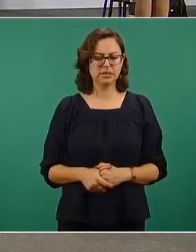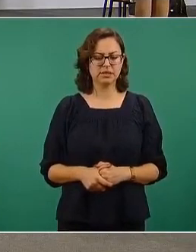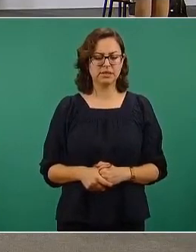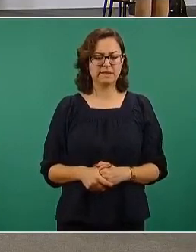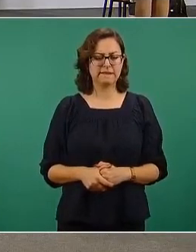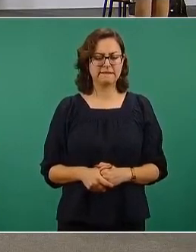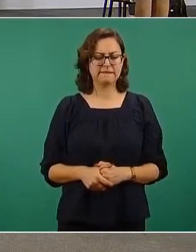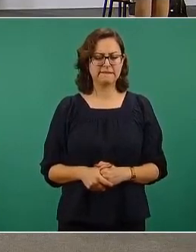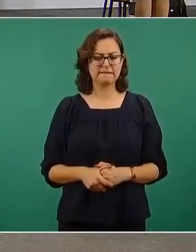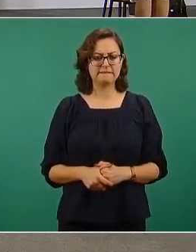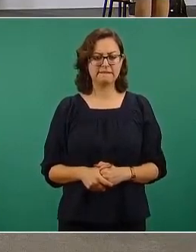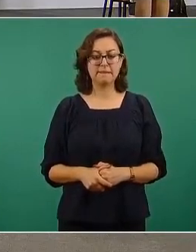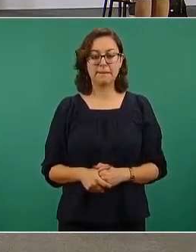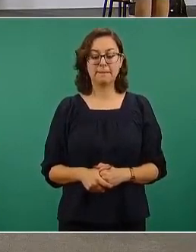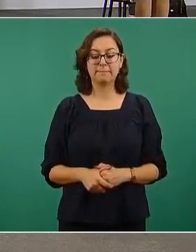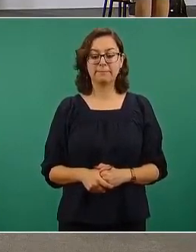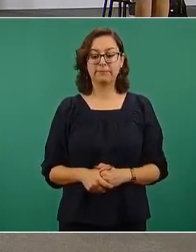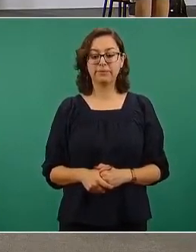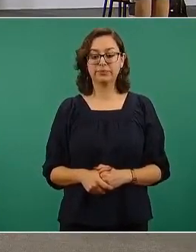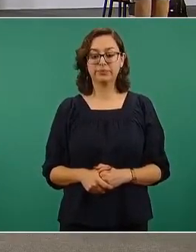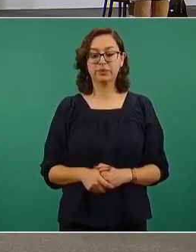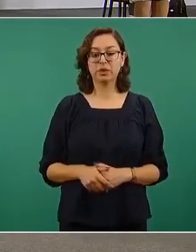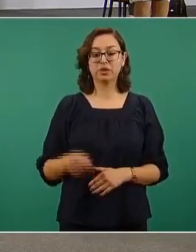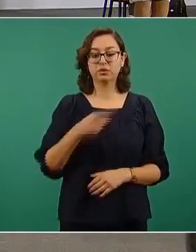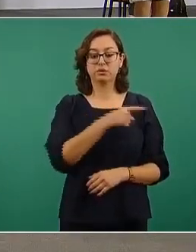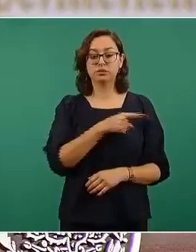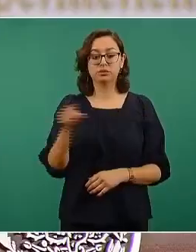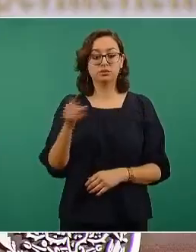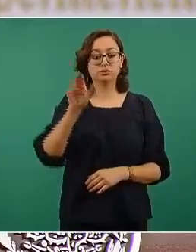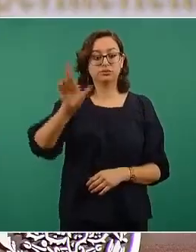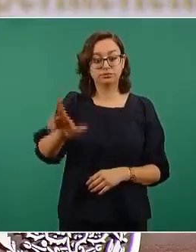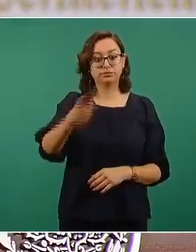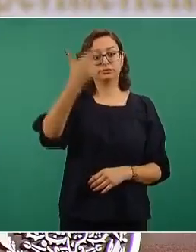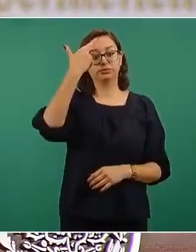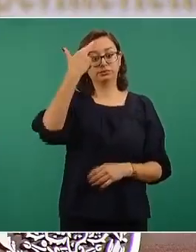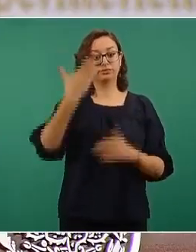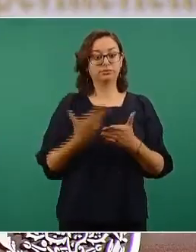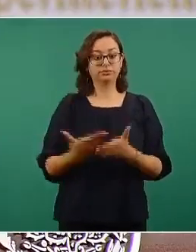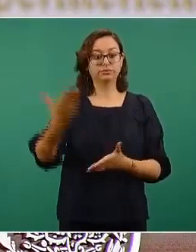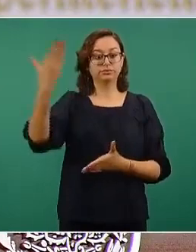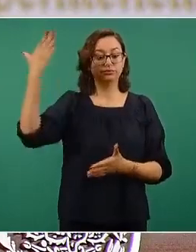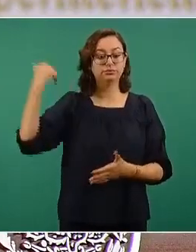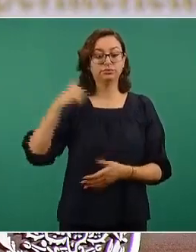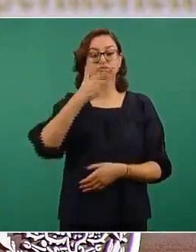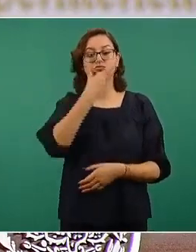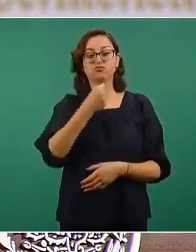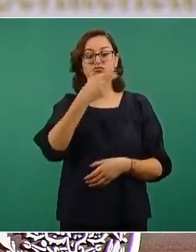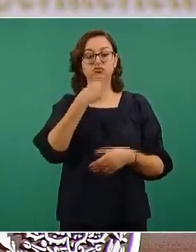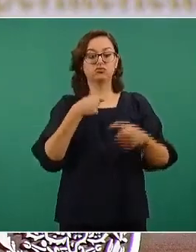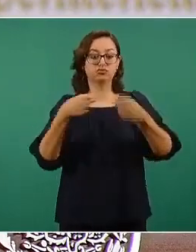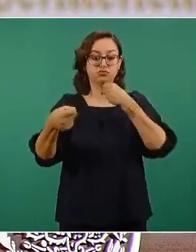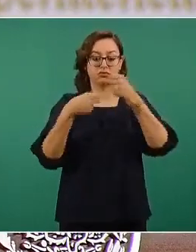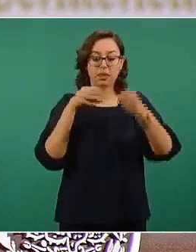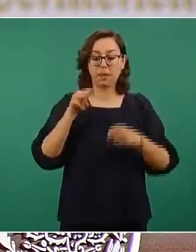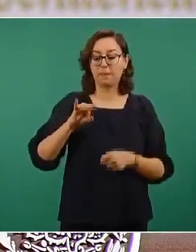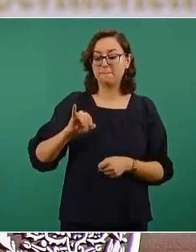Recordarán ustedes que en días pasados el periodista Miguel